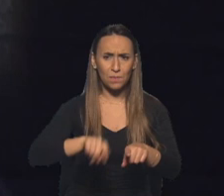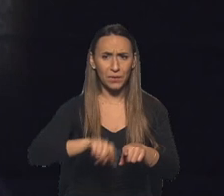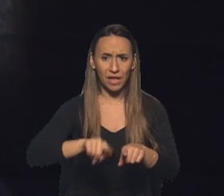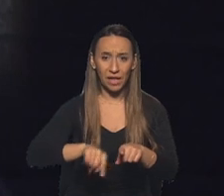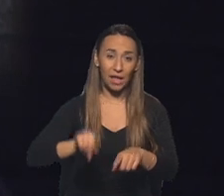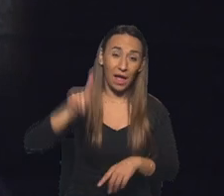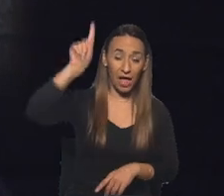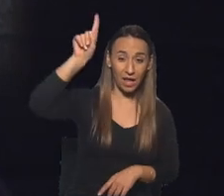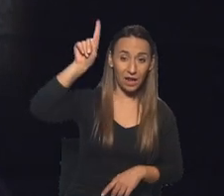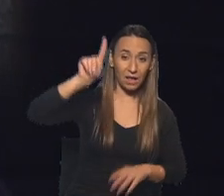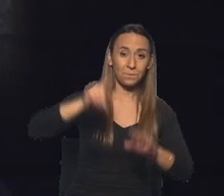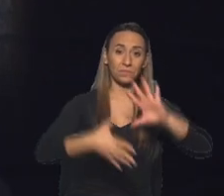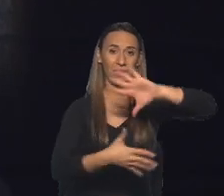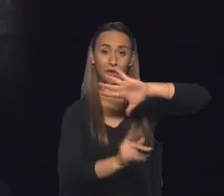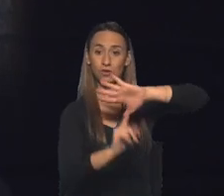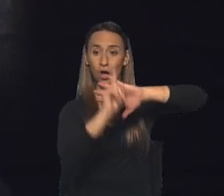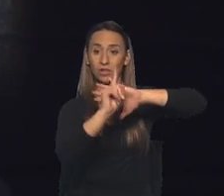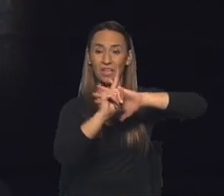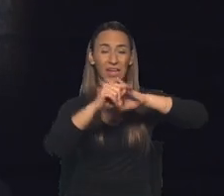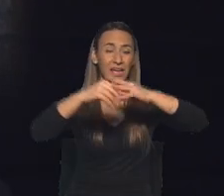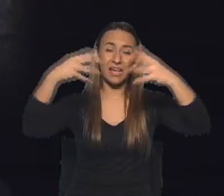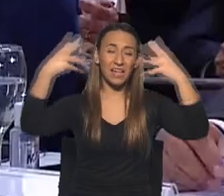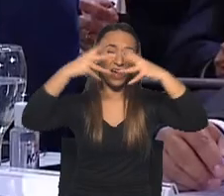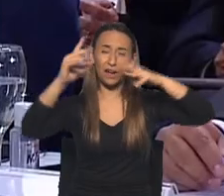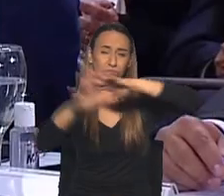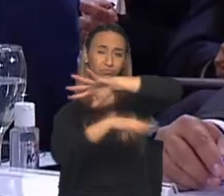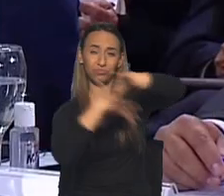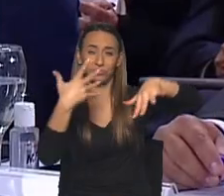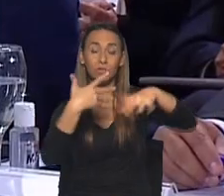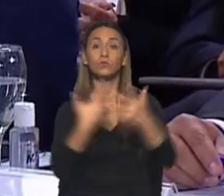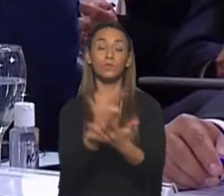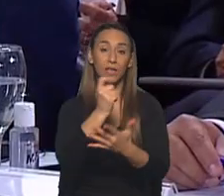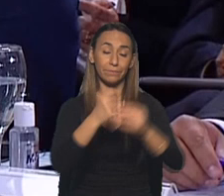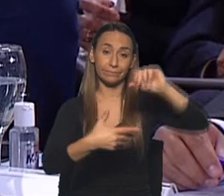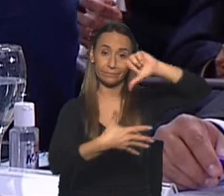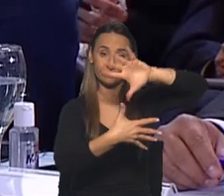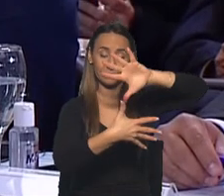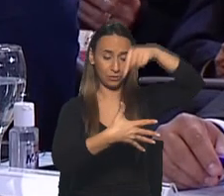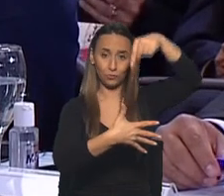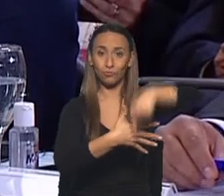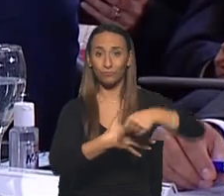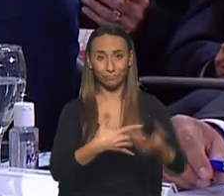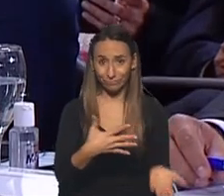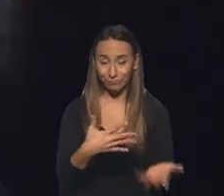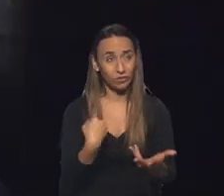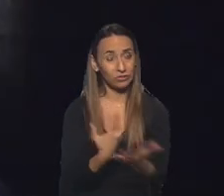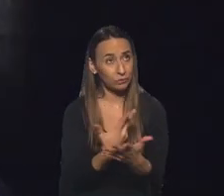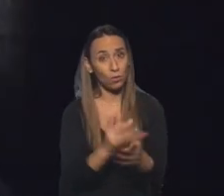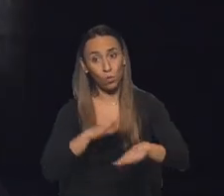norte estallan las guerras y en el sur las padecemos porque esa guerra que se desató en el norte